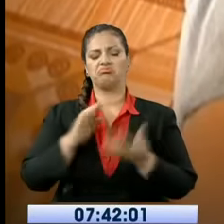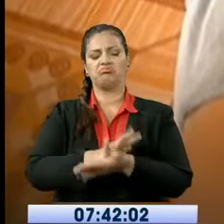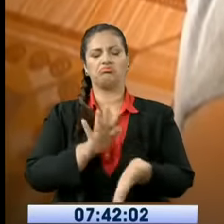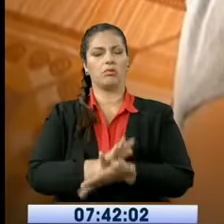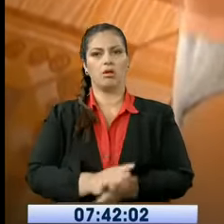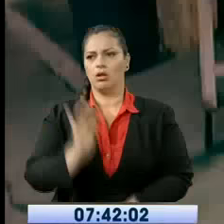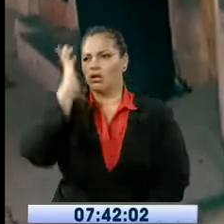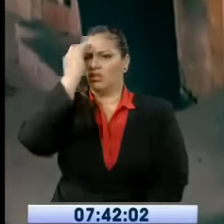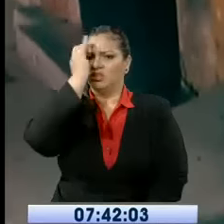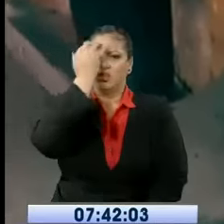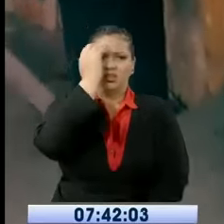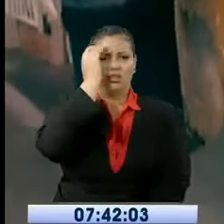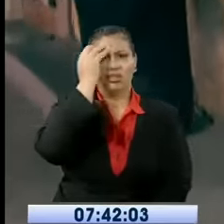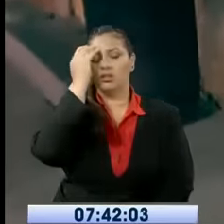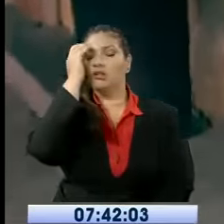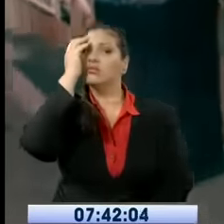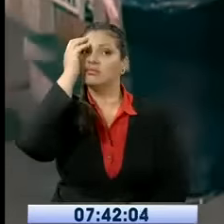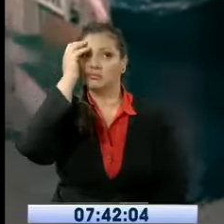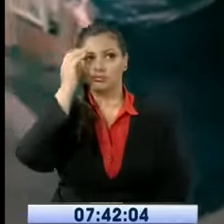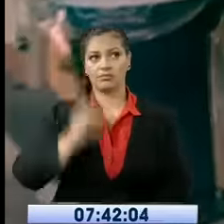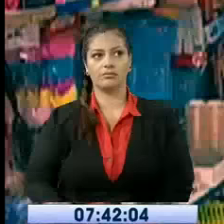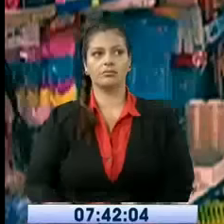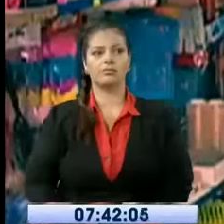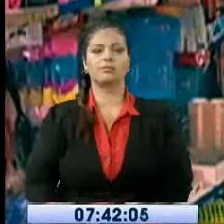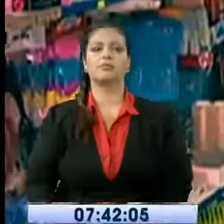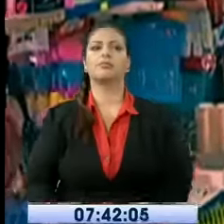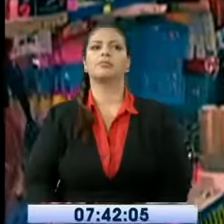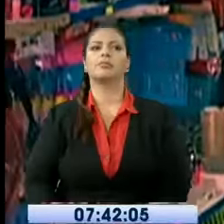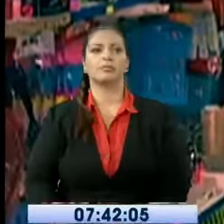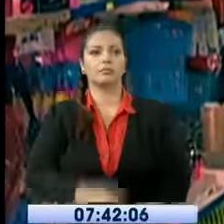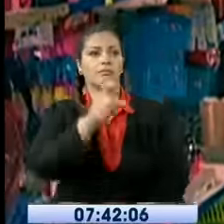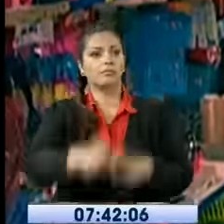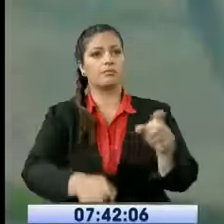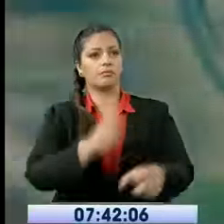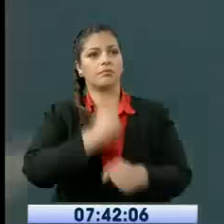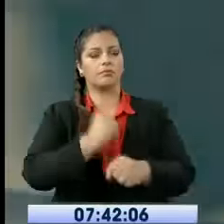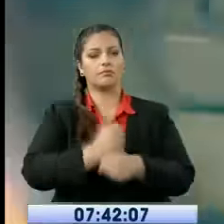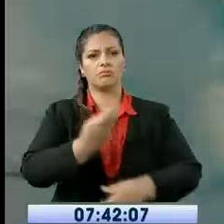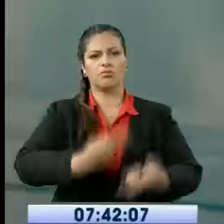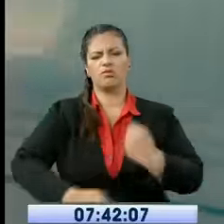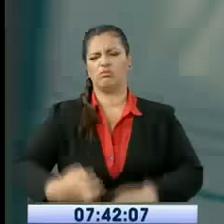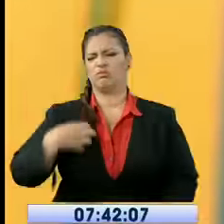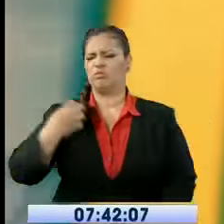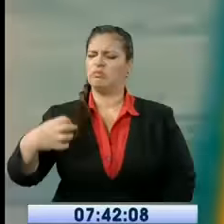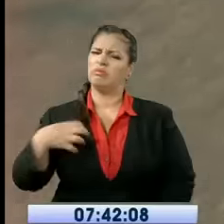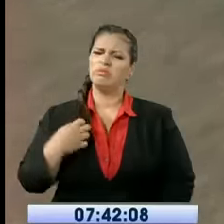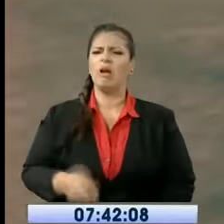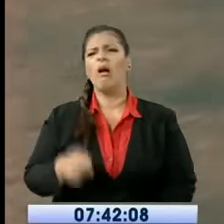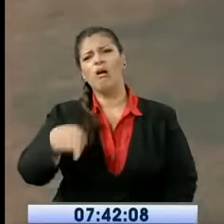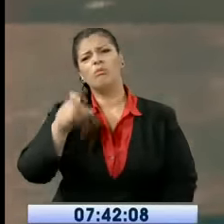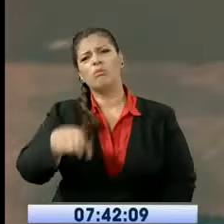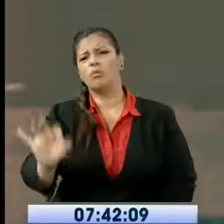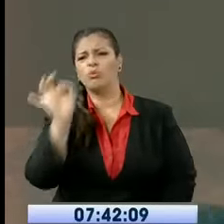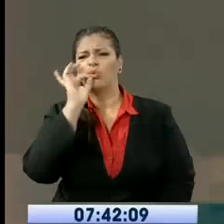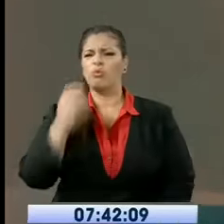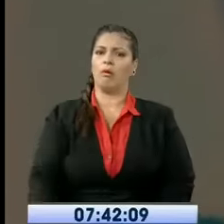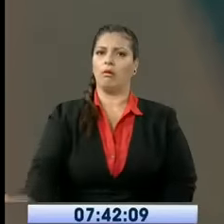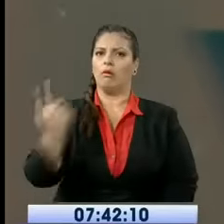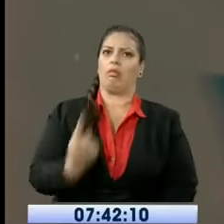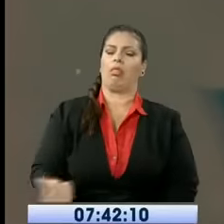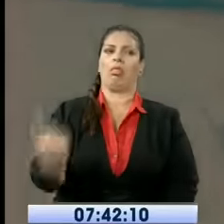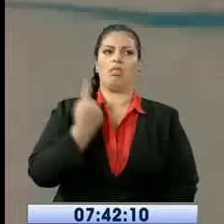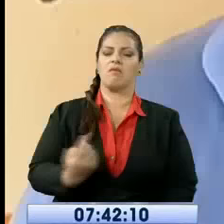y ahí quedaste. Este, sin embargo, no es un caso aislado. Los demás vendedores se quejan por las visitas constantes que reciben de jóvenes